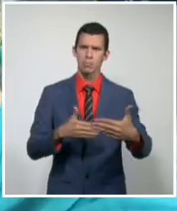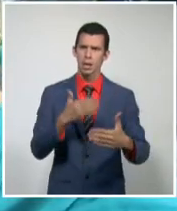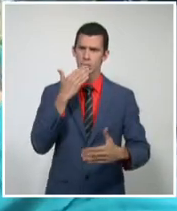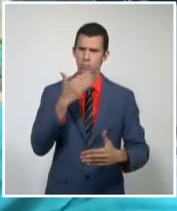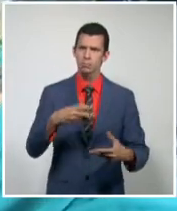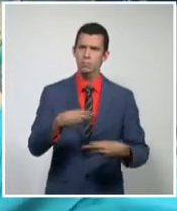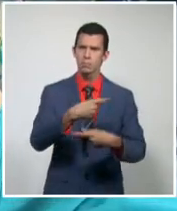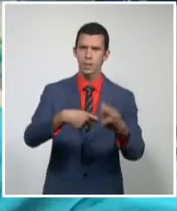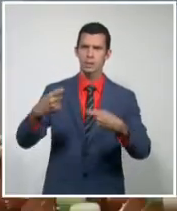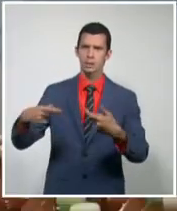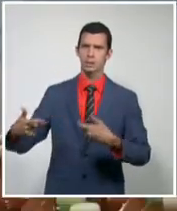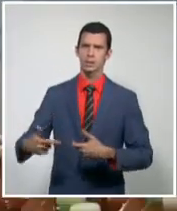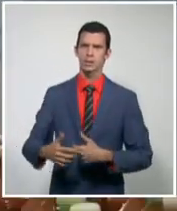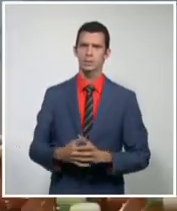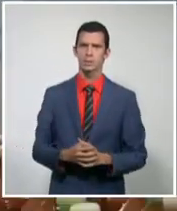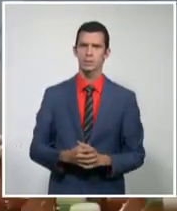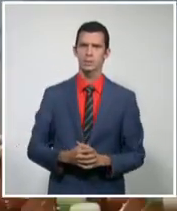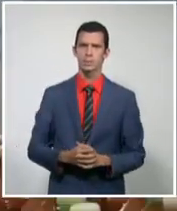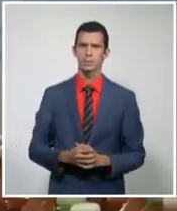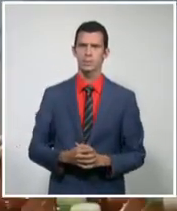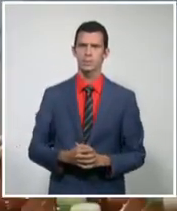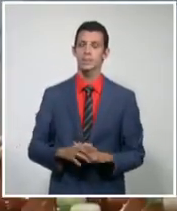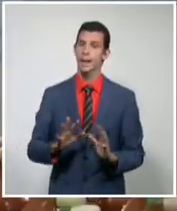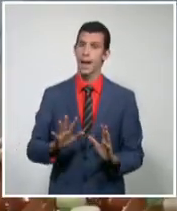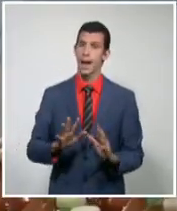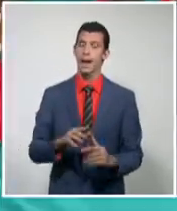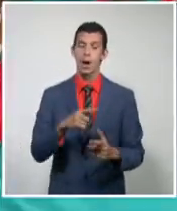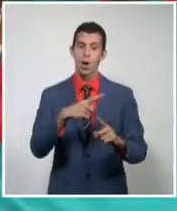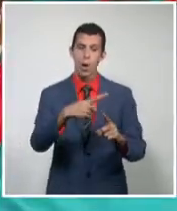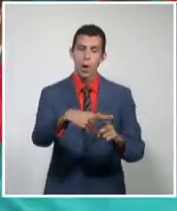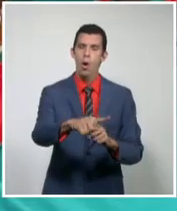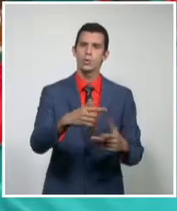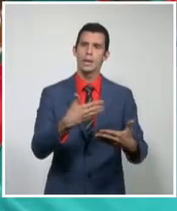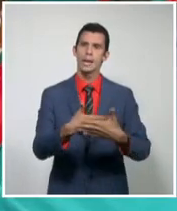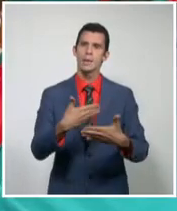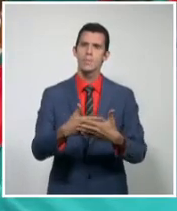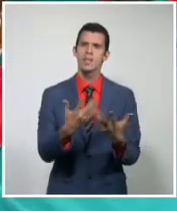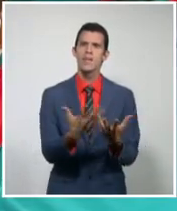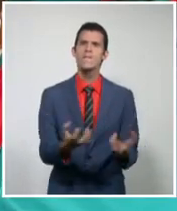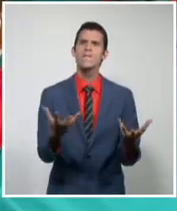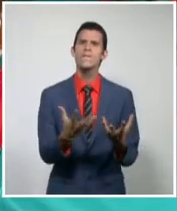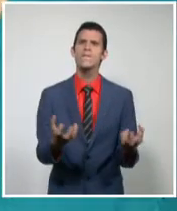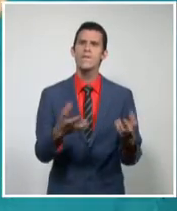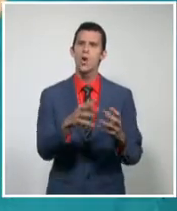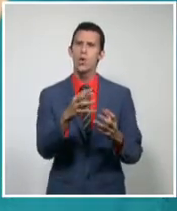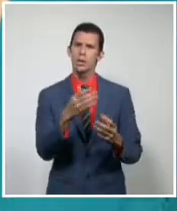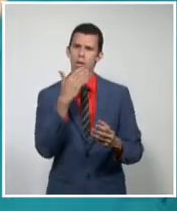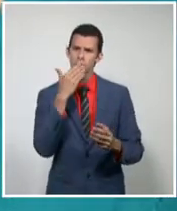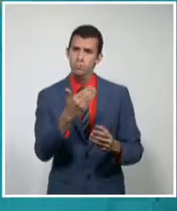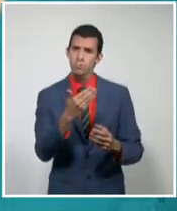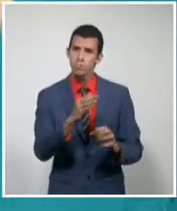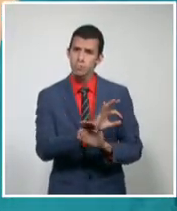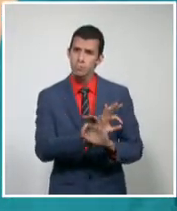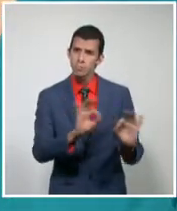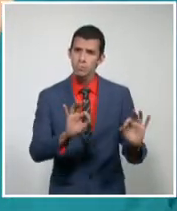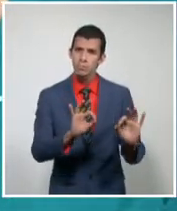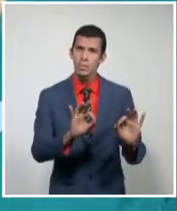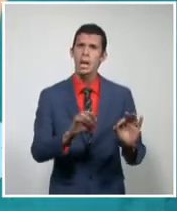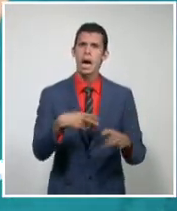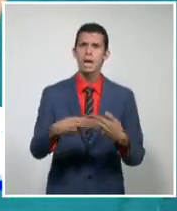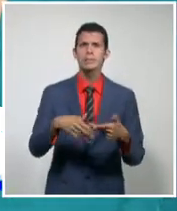empresarial de base, Fruta Selecta, también se suma al llamado de no cesar en el empeño de producir. Hemos tenido que cambiar la